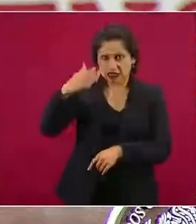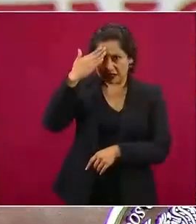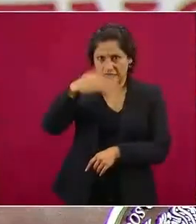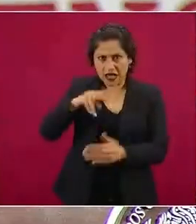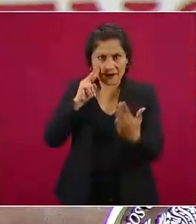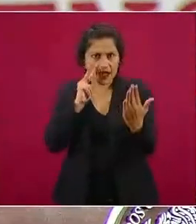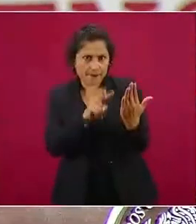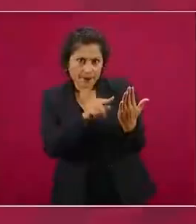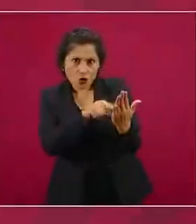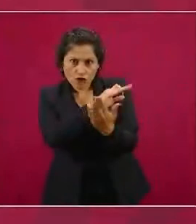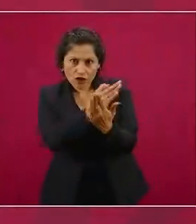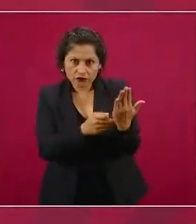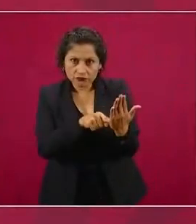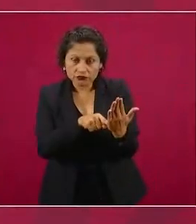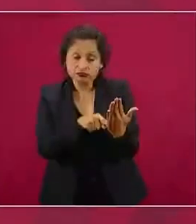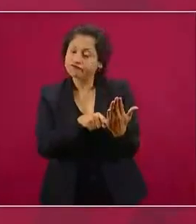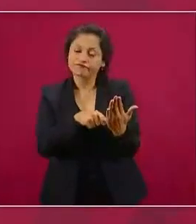Esto,